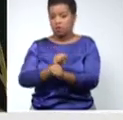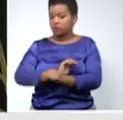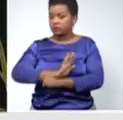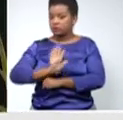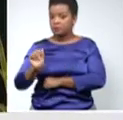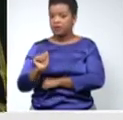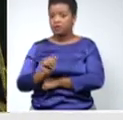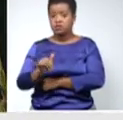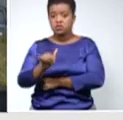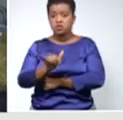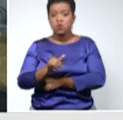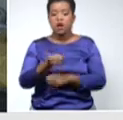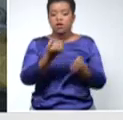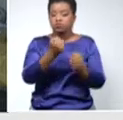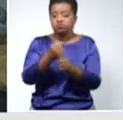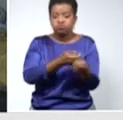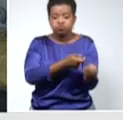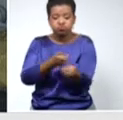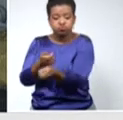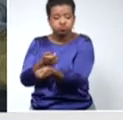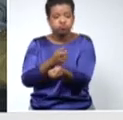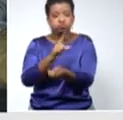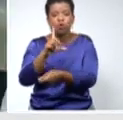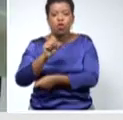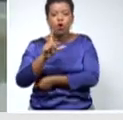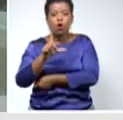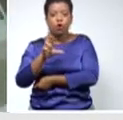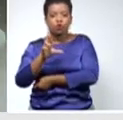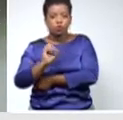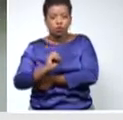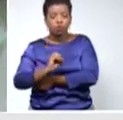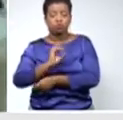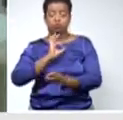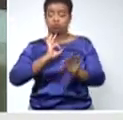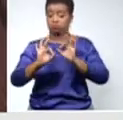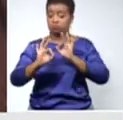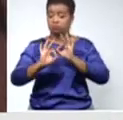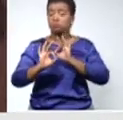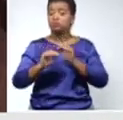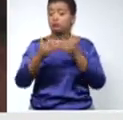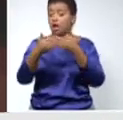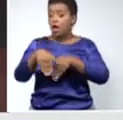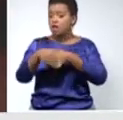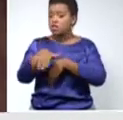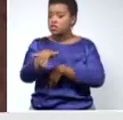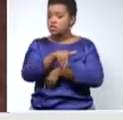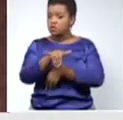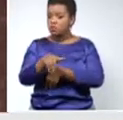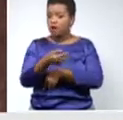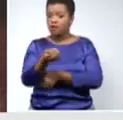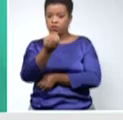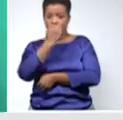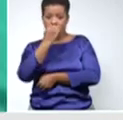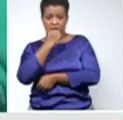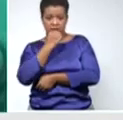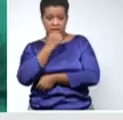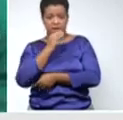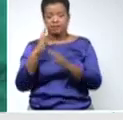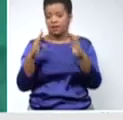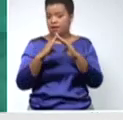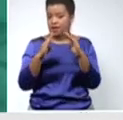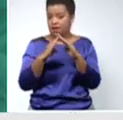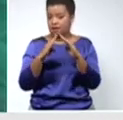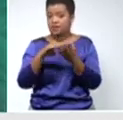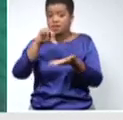principales arterias de la ciudad. También las unidades gastronómicas ofertan comida para llevar y los centros de producción continua mantienen su